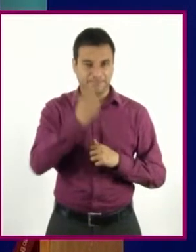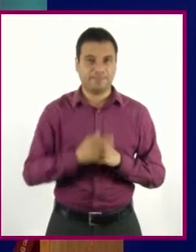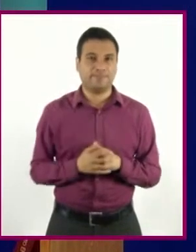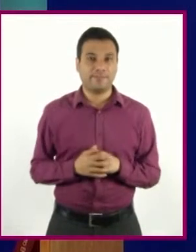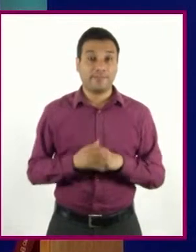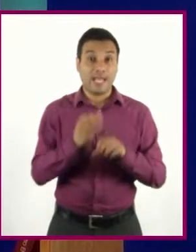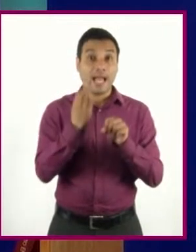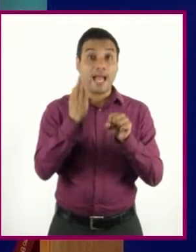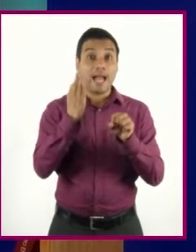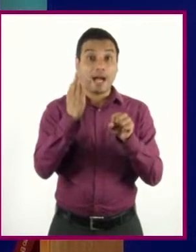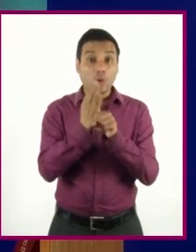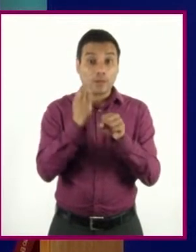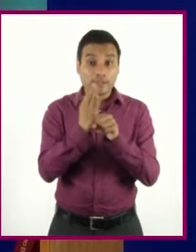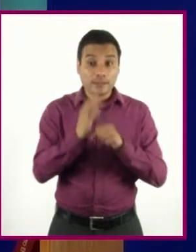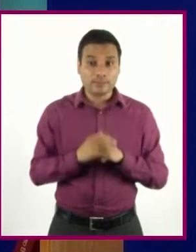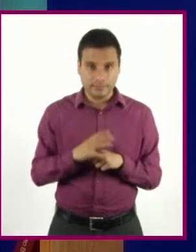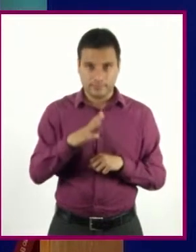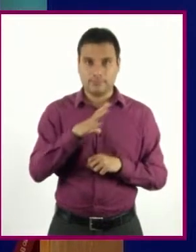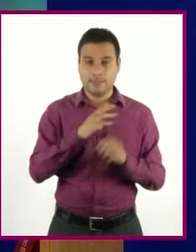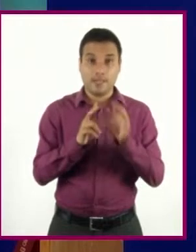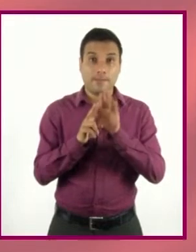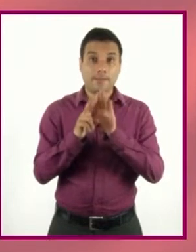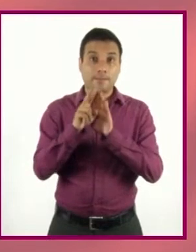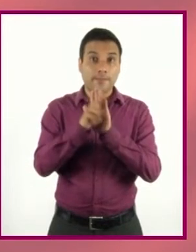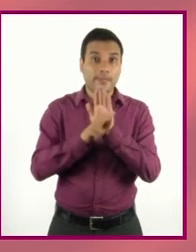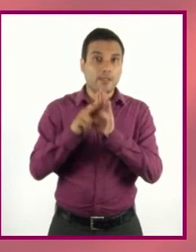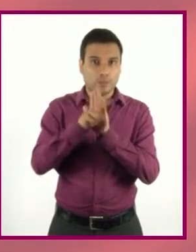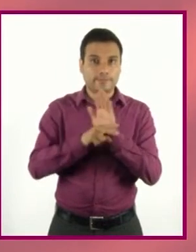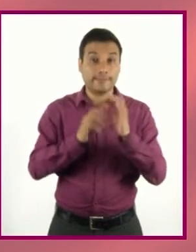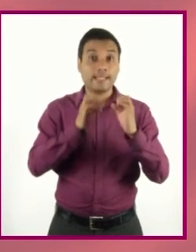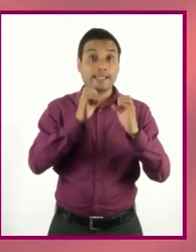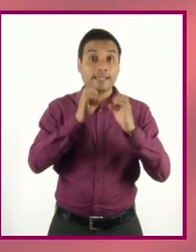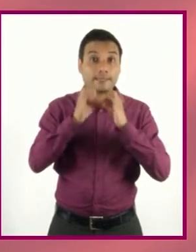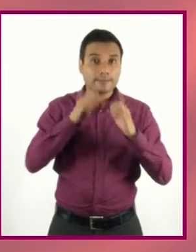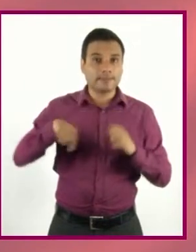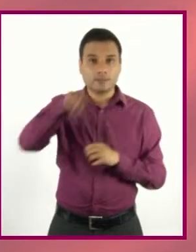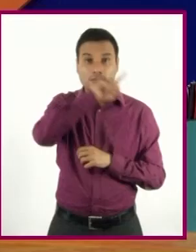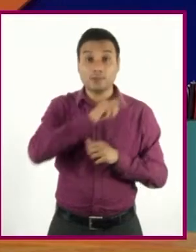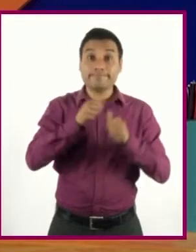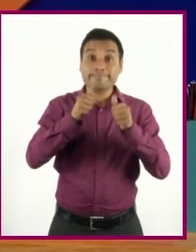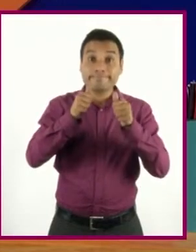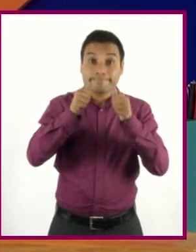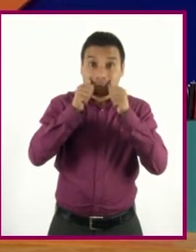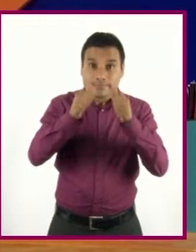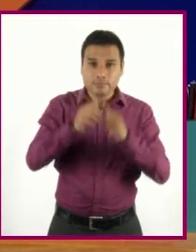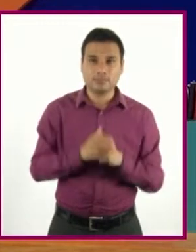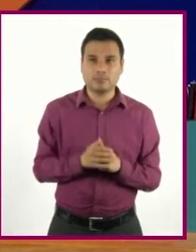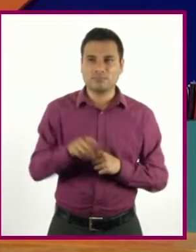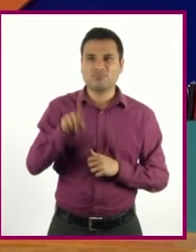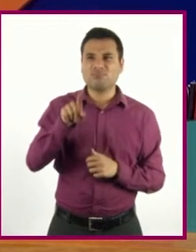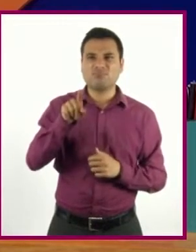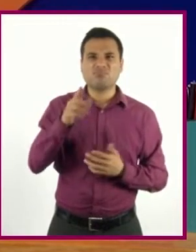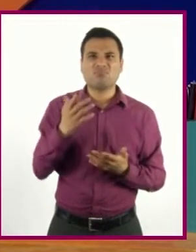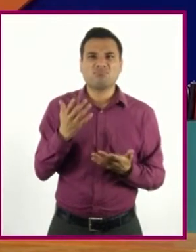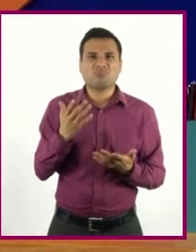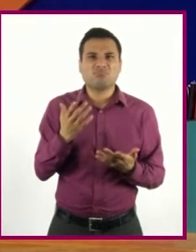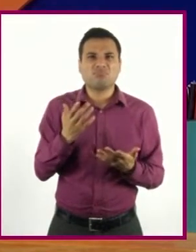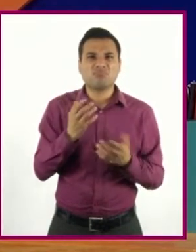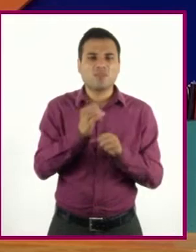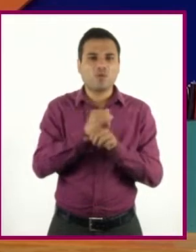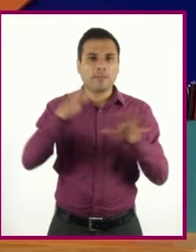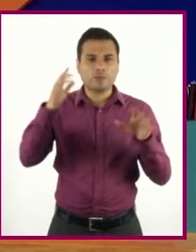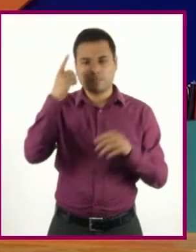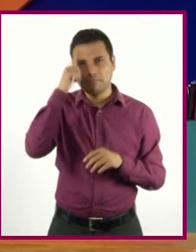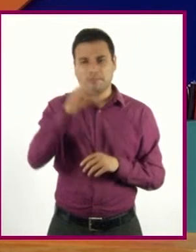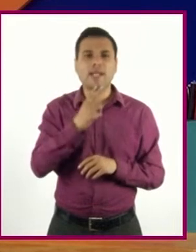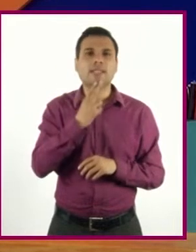mucha atención al siguiente video. Y mientras lo hacen, piensen qué uso podrían darle a la información que